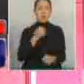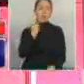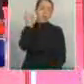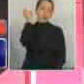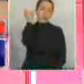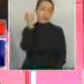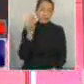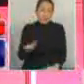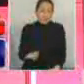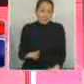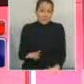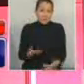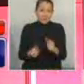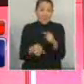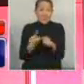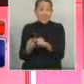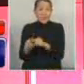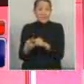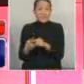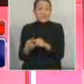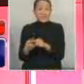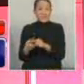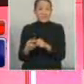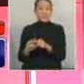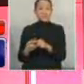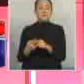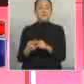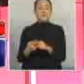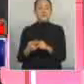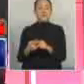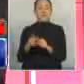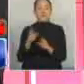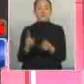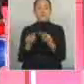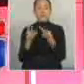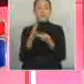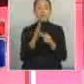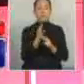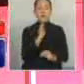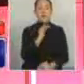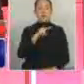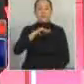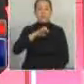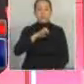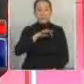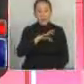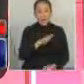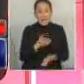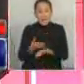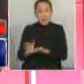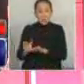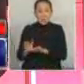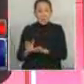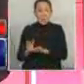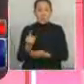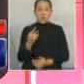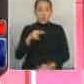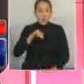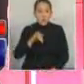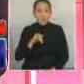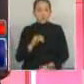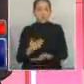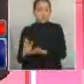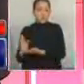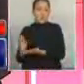uh-huh, además de exacerbar los problemas del binominal. Porque el binominal excluye, bueno, el uninominal excluye más,